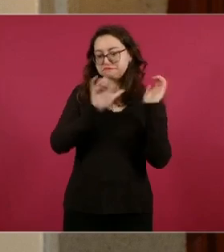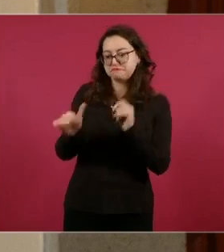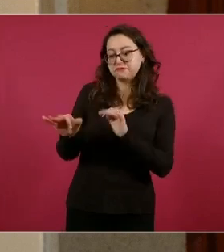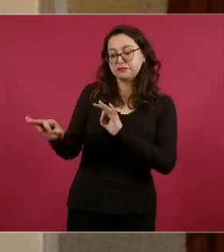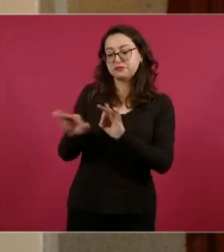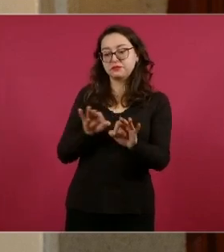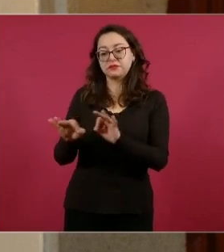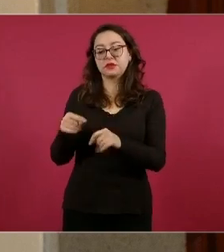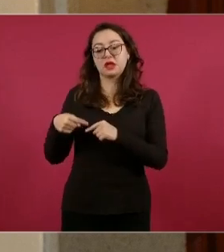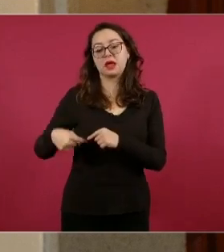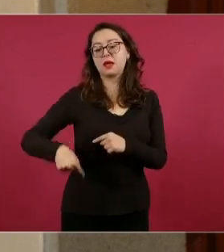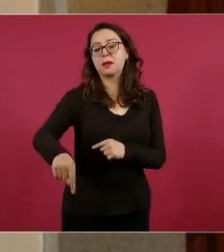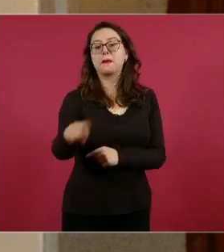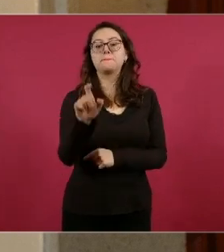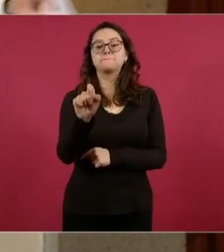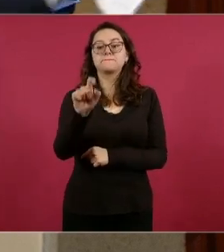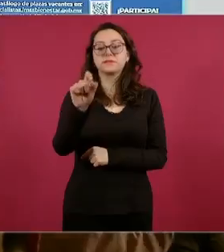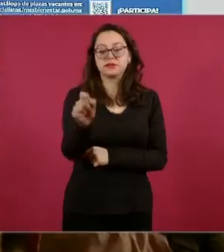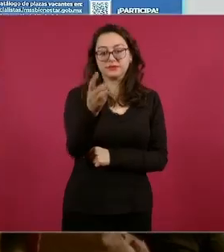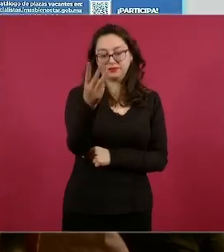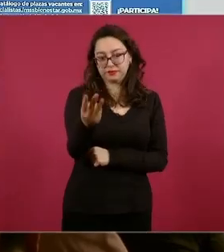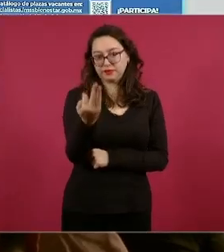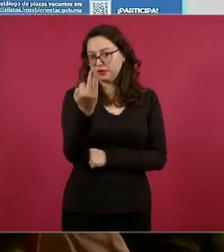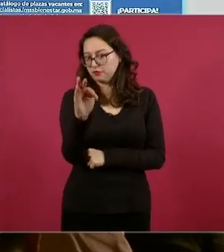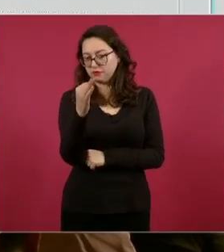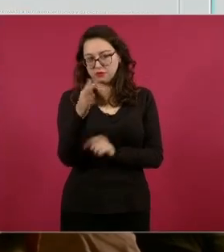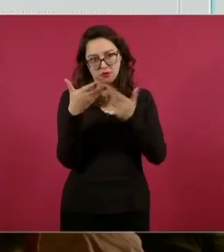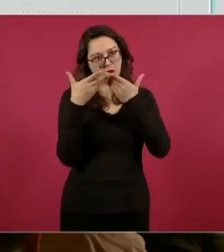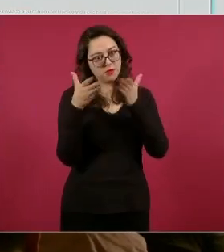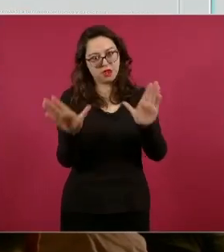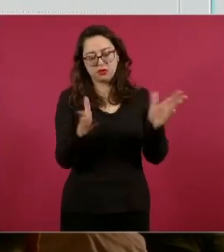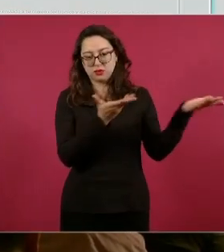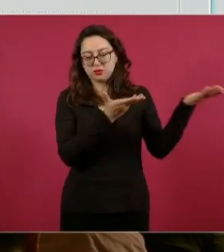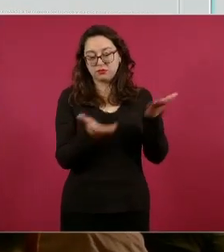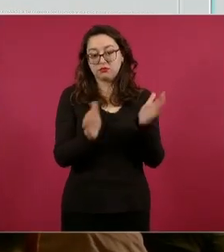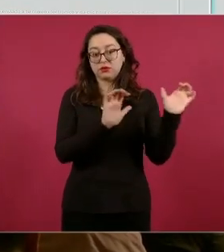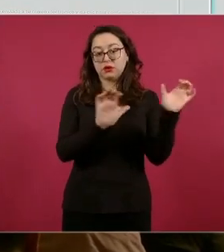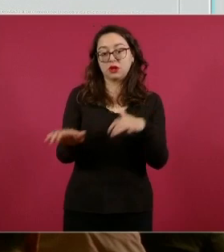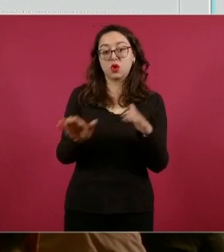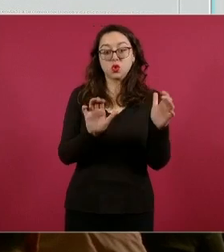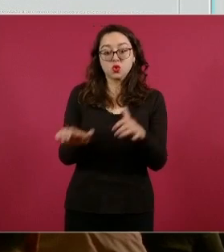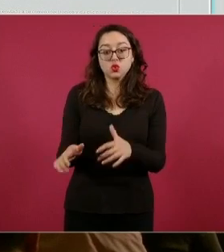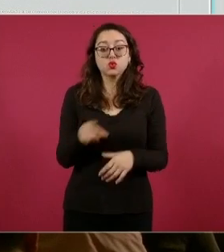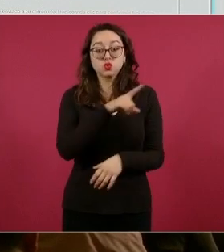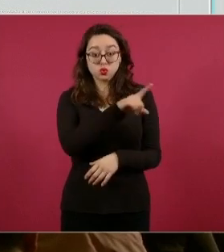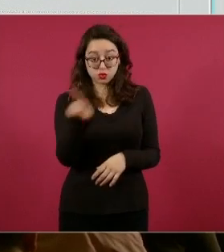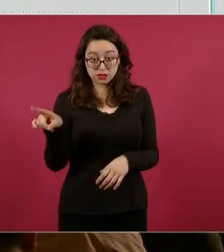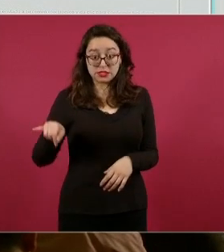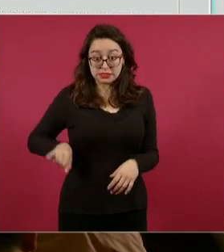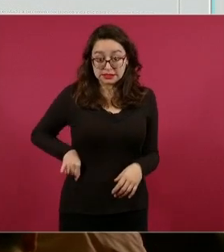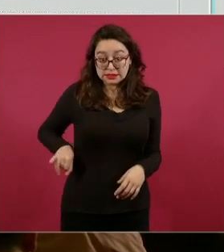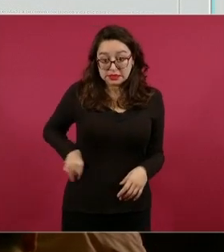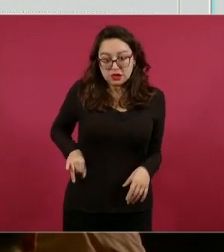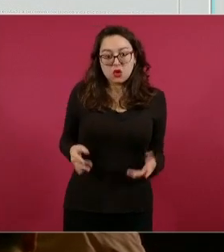de febrero en estos procesos de reclutamiento. La siguiente, tenemos una página de internet,